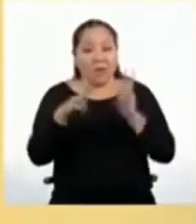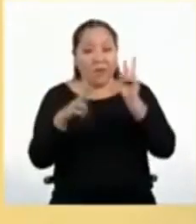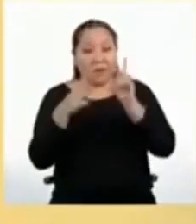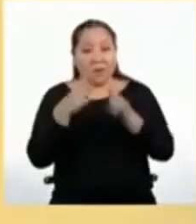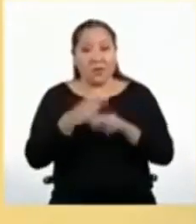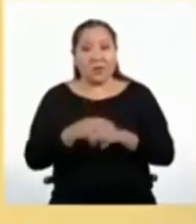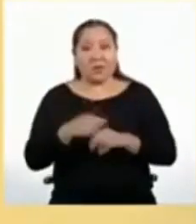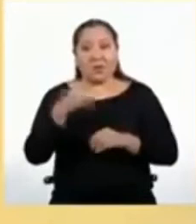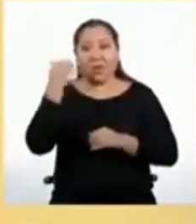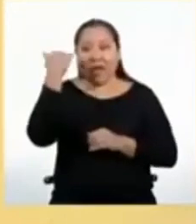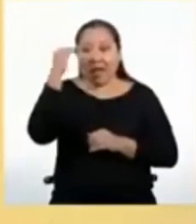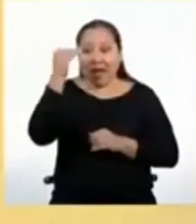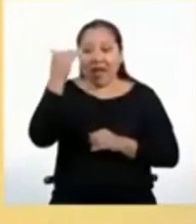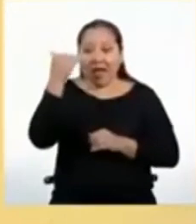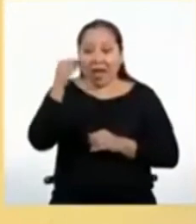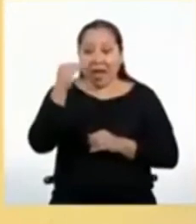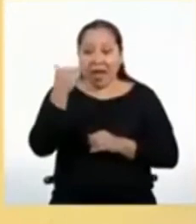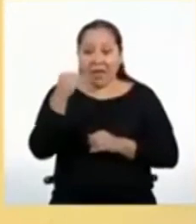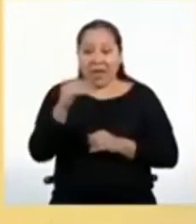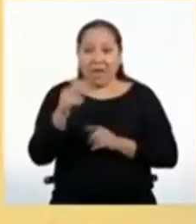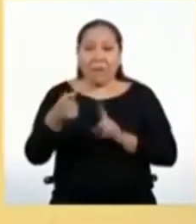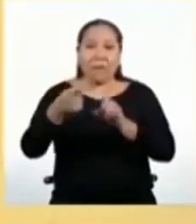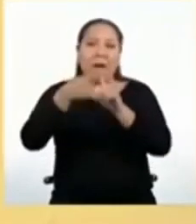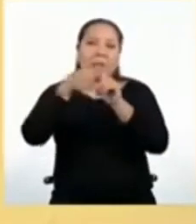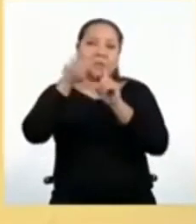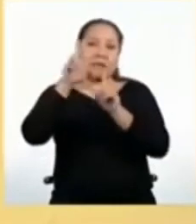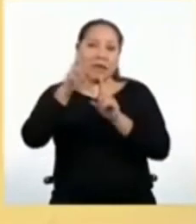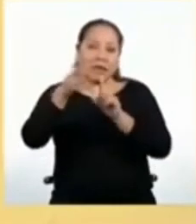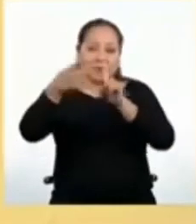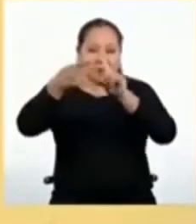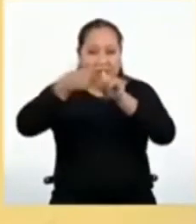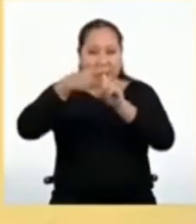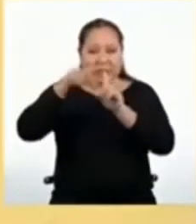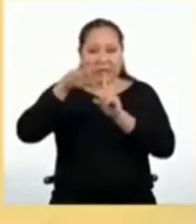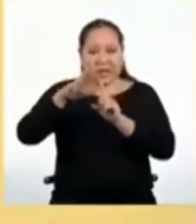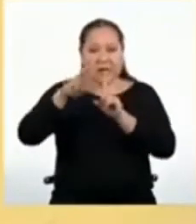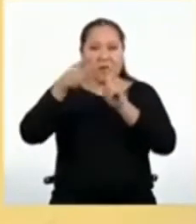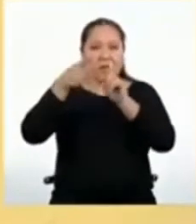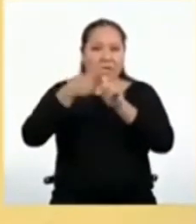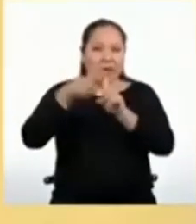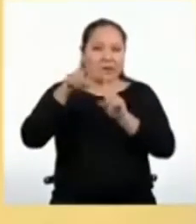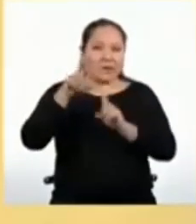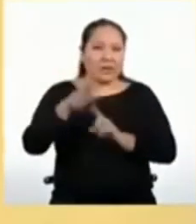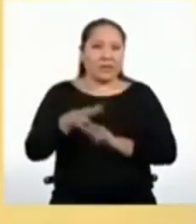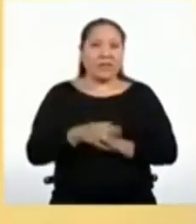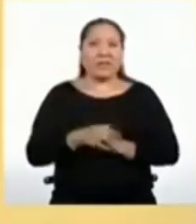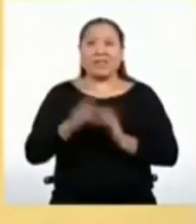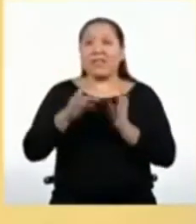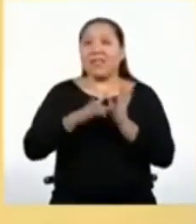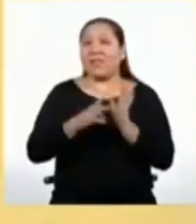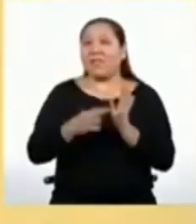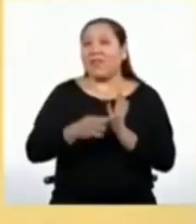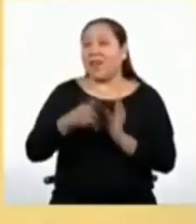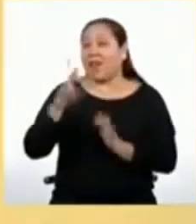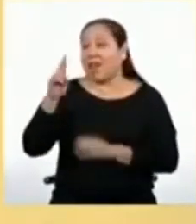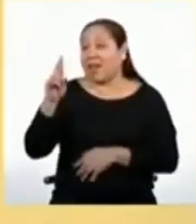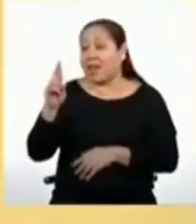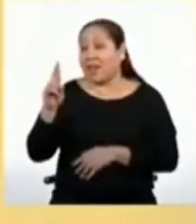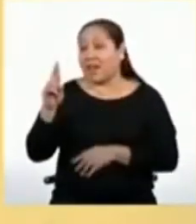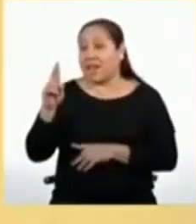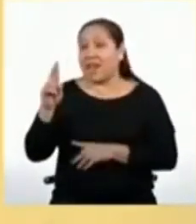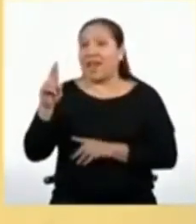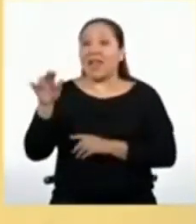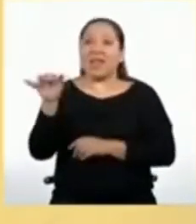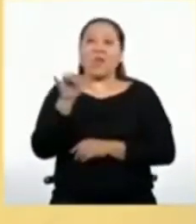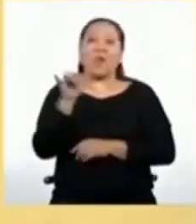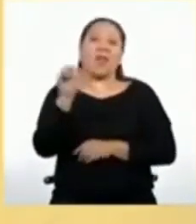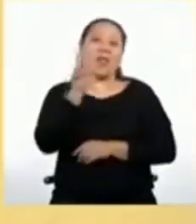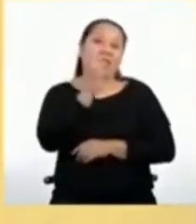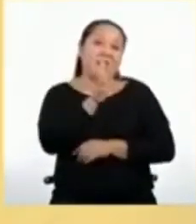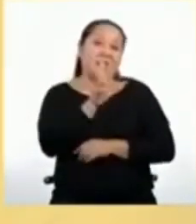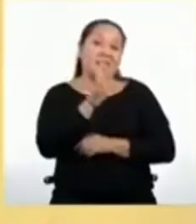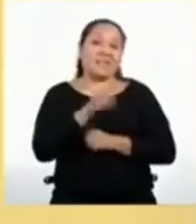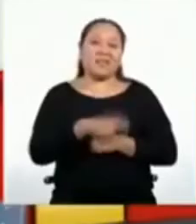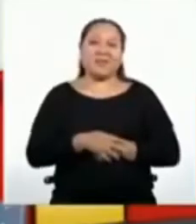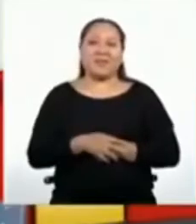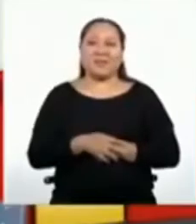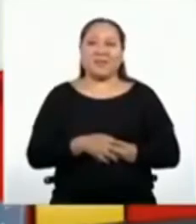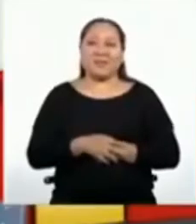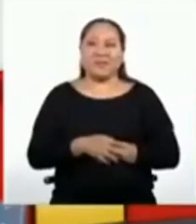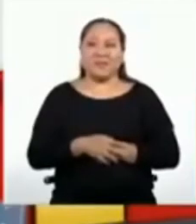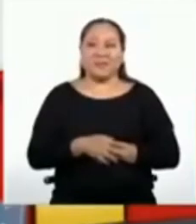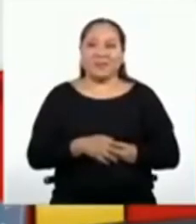piso se incrementan 3 cartas. Eso quiere decir que la razón aritmética es 3. R igual